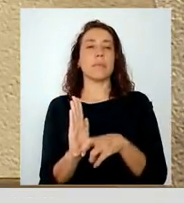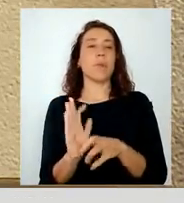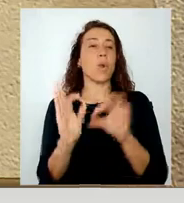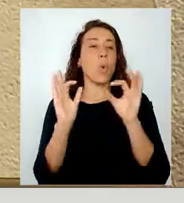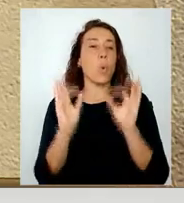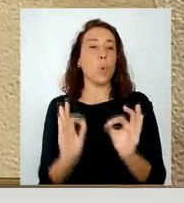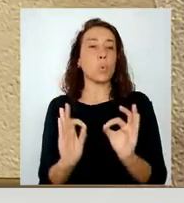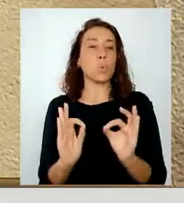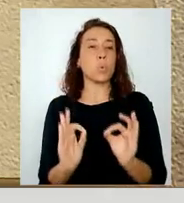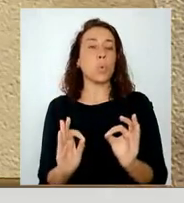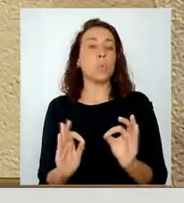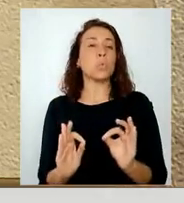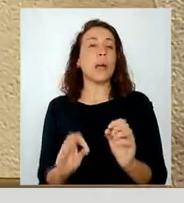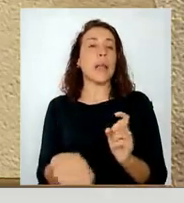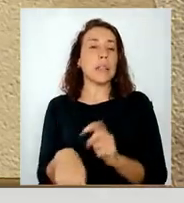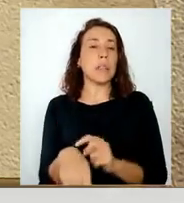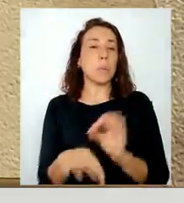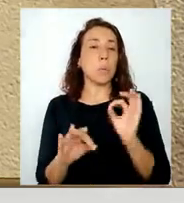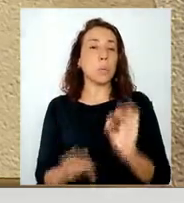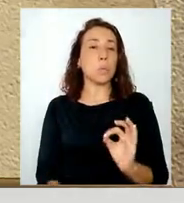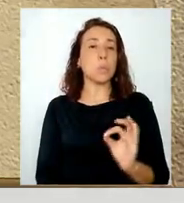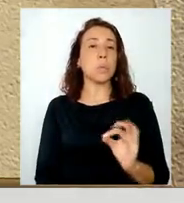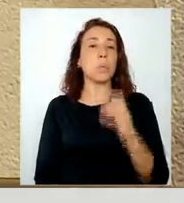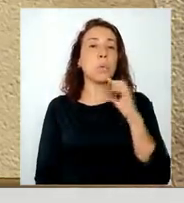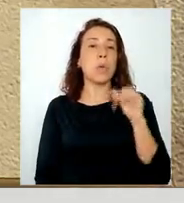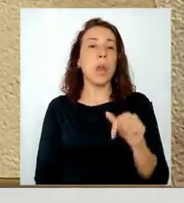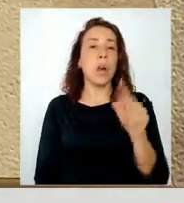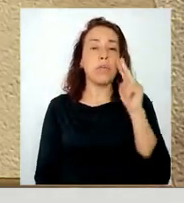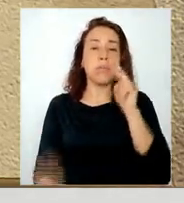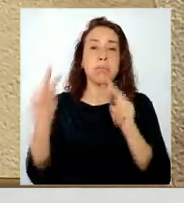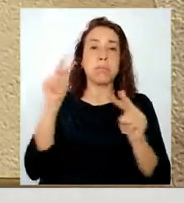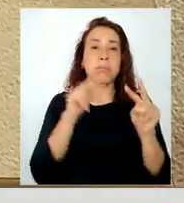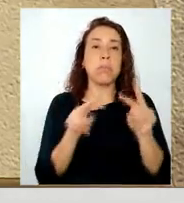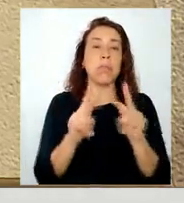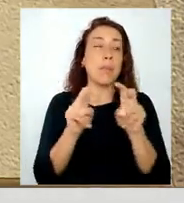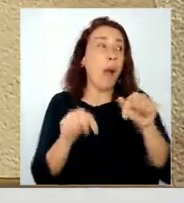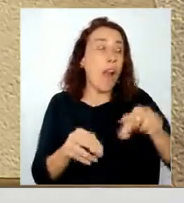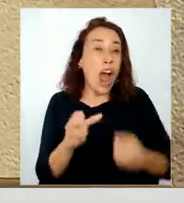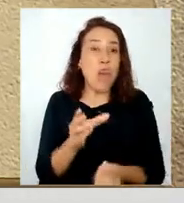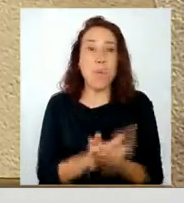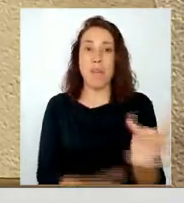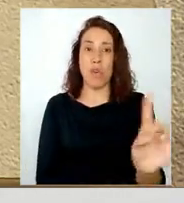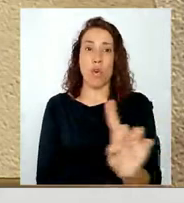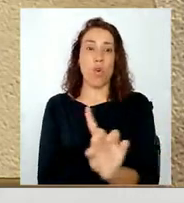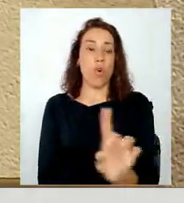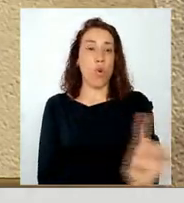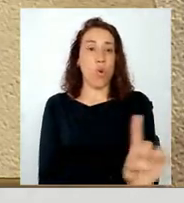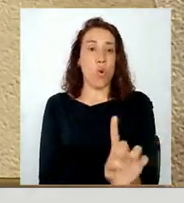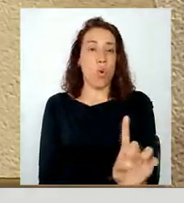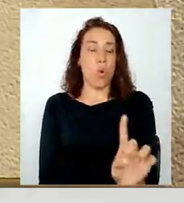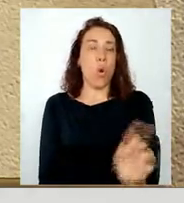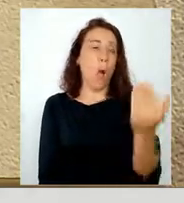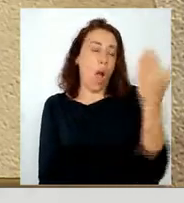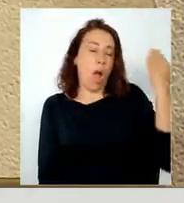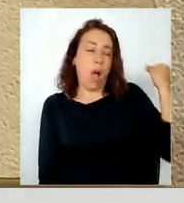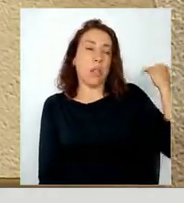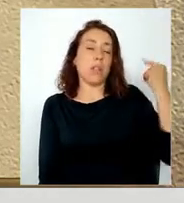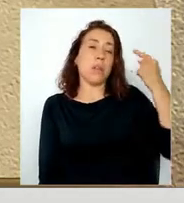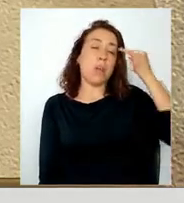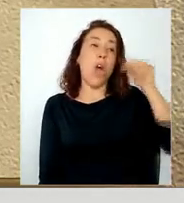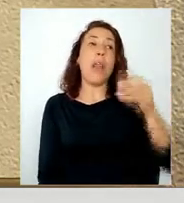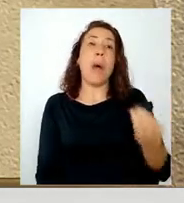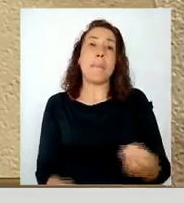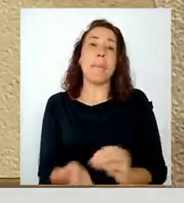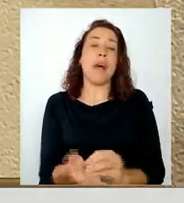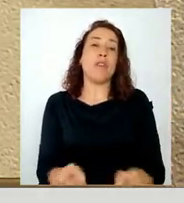porque estamos efectivamente viendo algo que no es de ahora pero que se ha acentuado este último